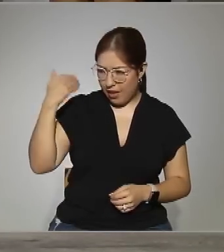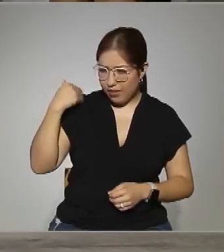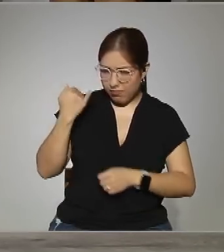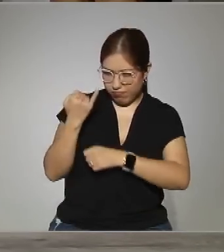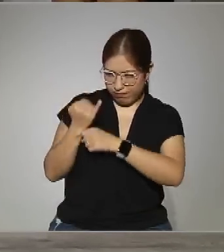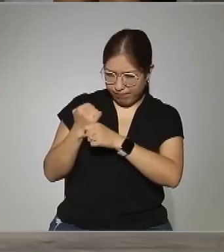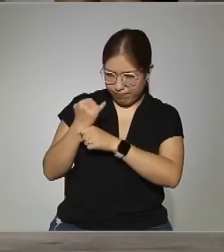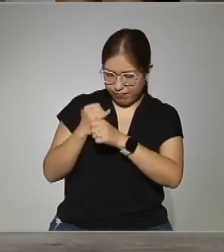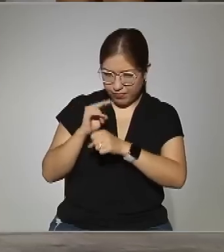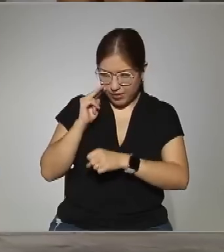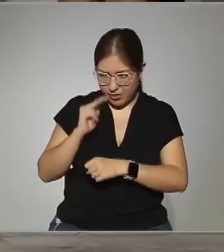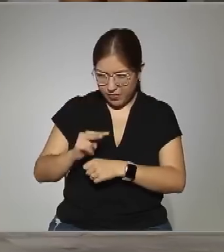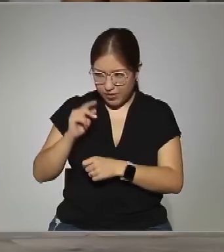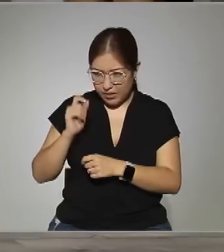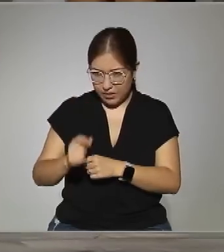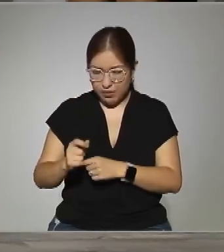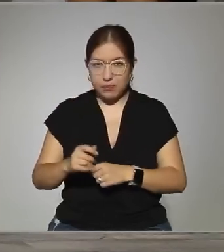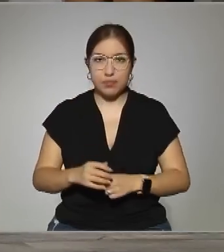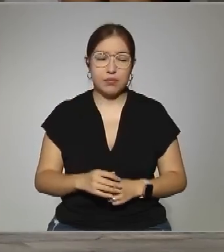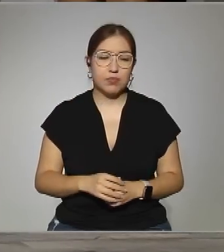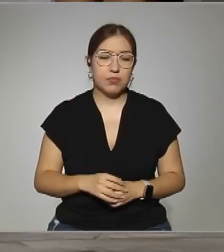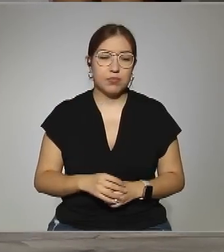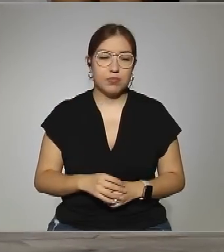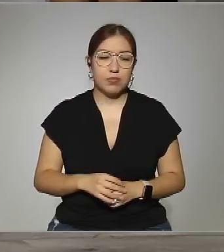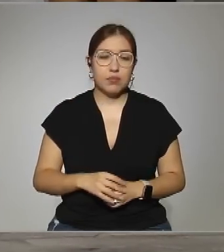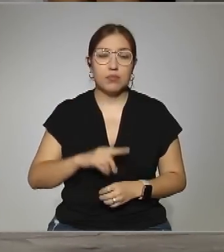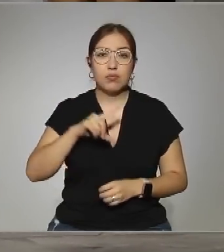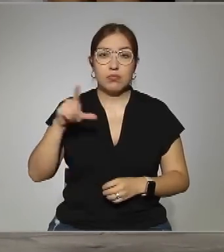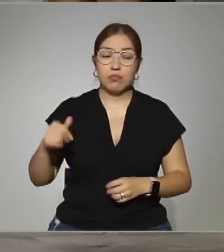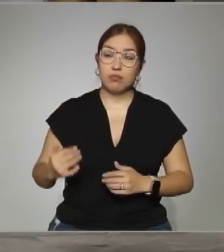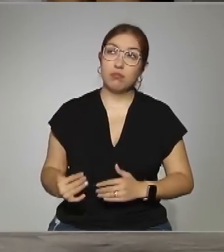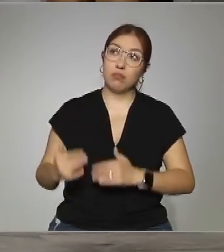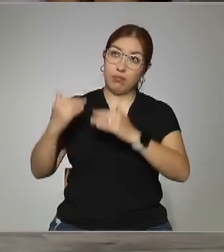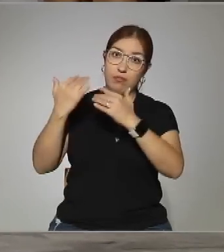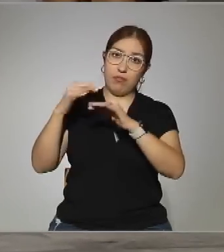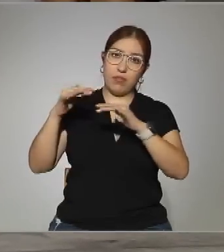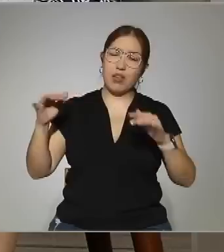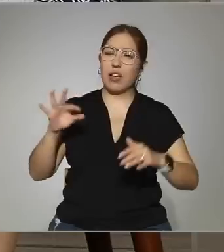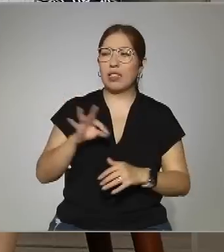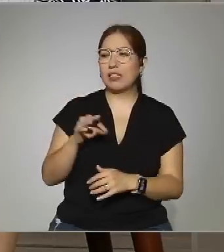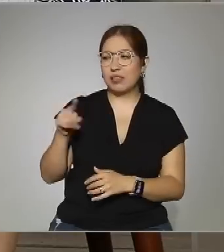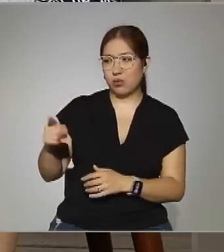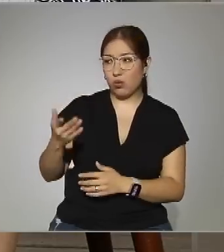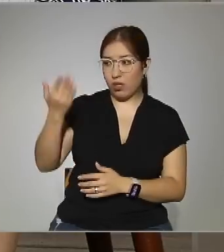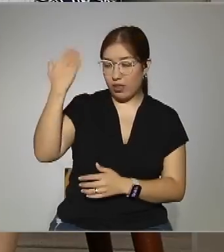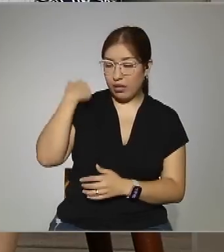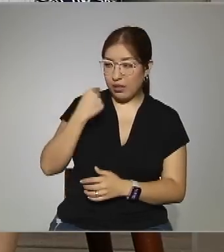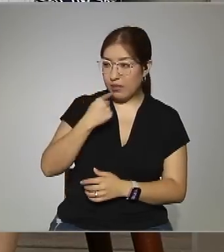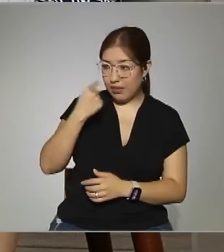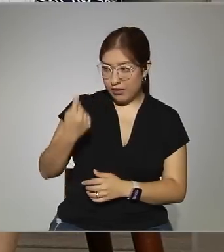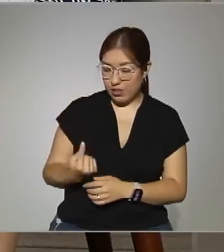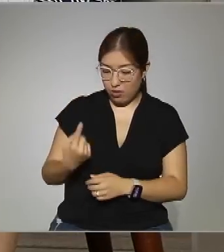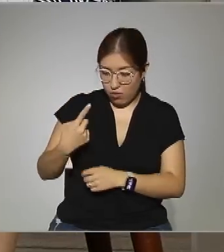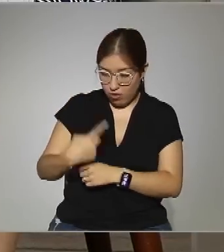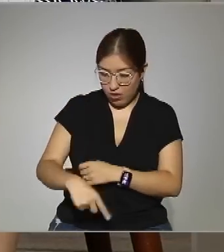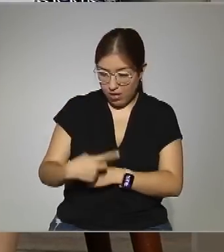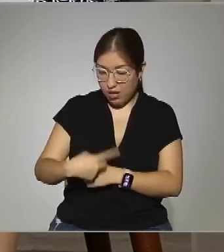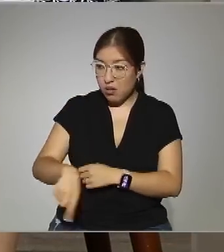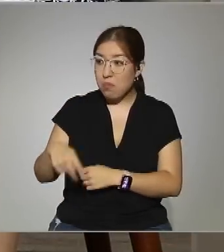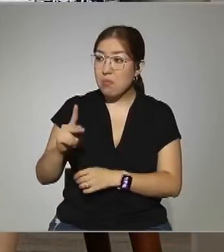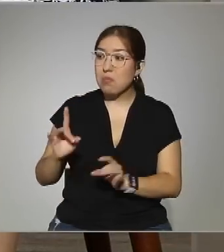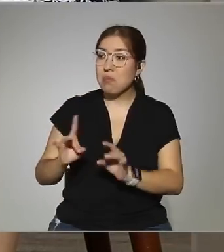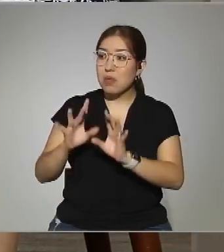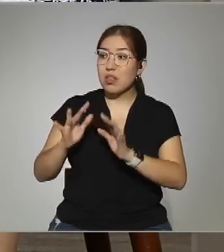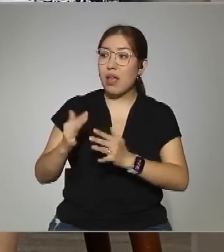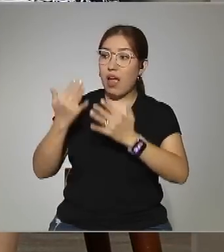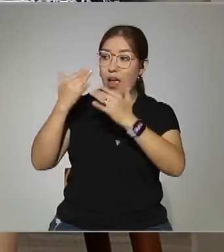que surge a veces ya de adulto. O sea, puede ser que tú hayas tenido un daño de niño, pero entonces de repente de adulto